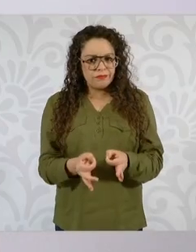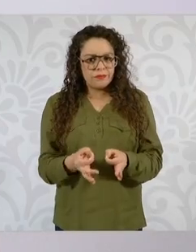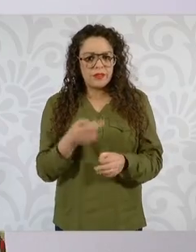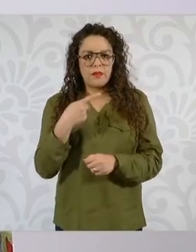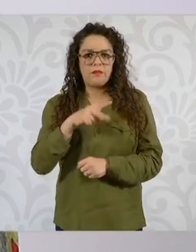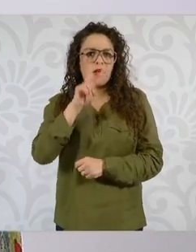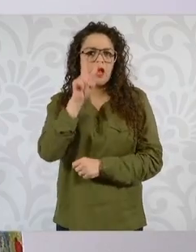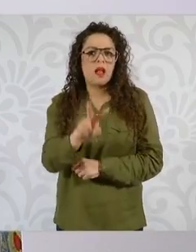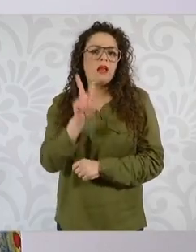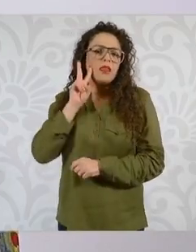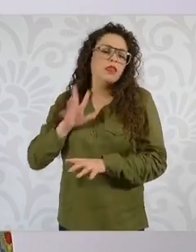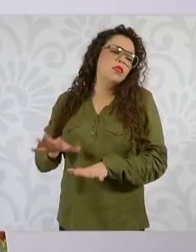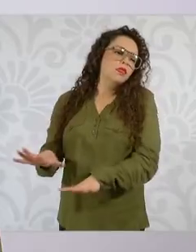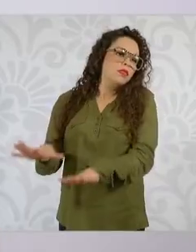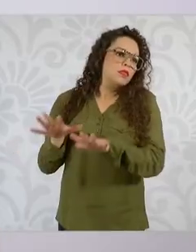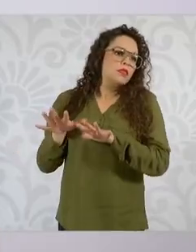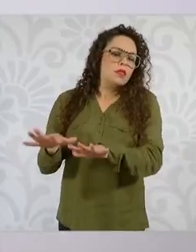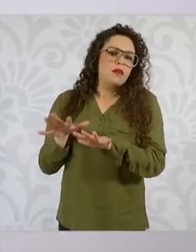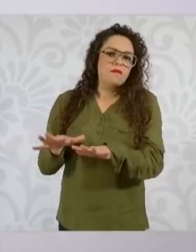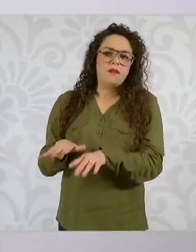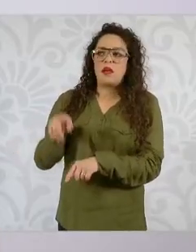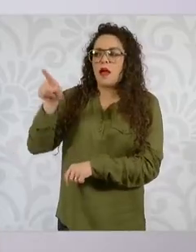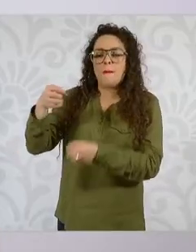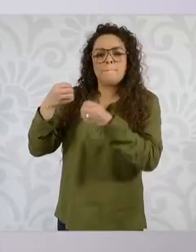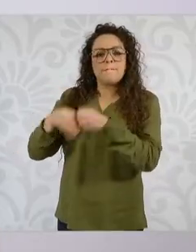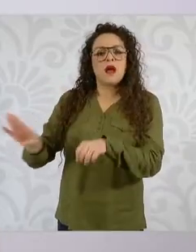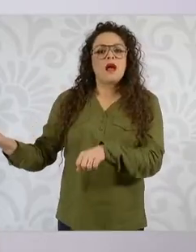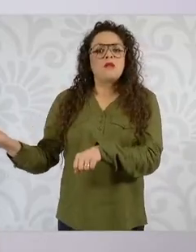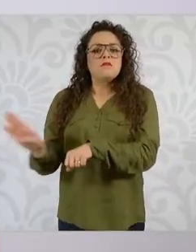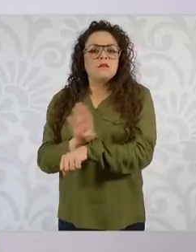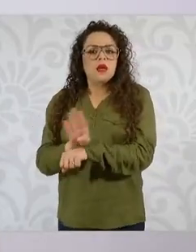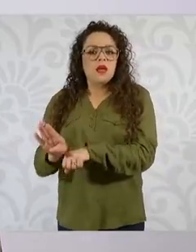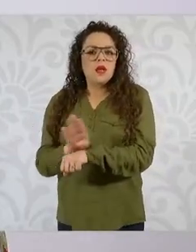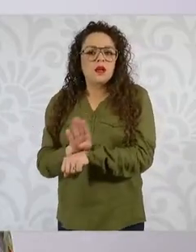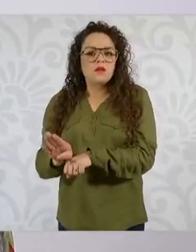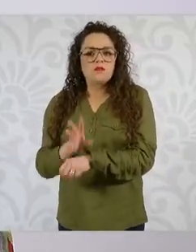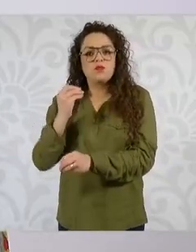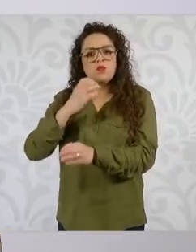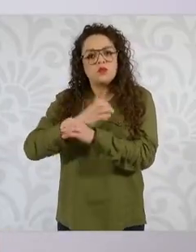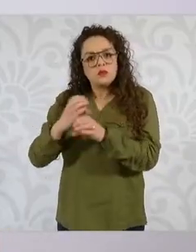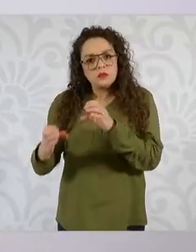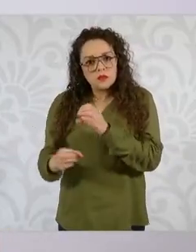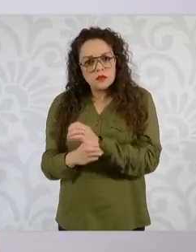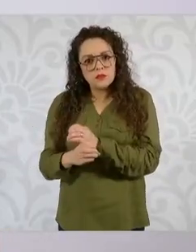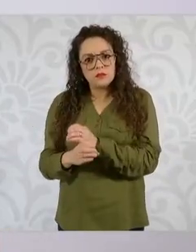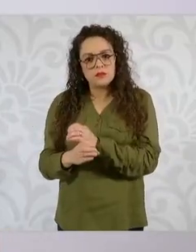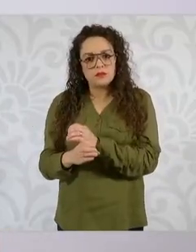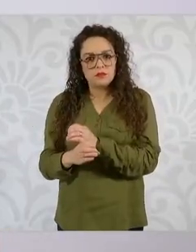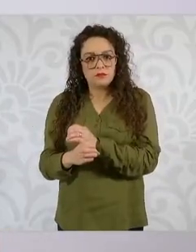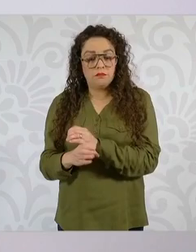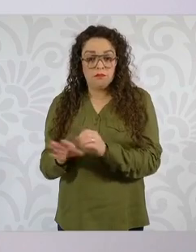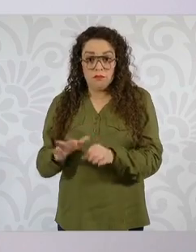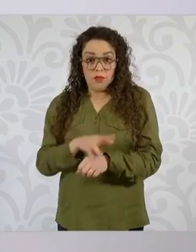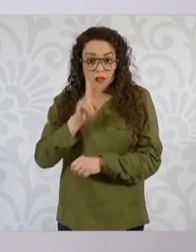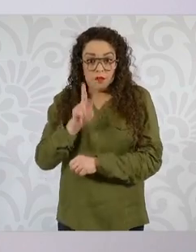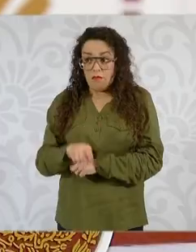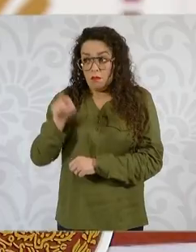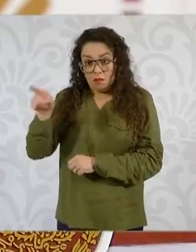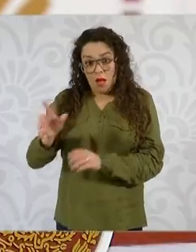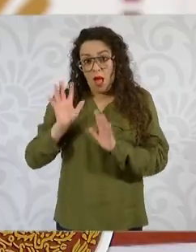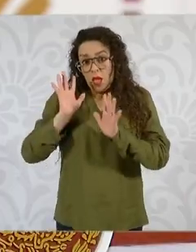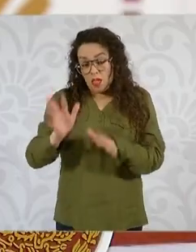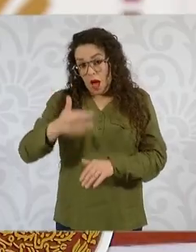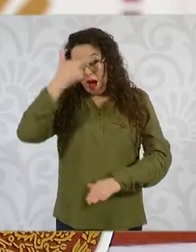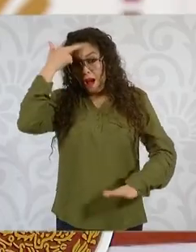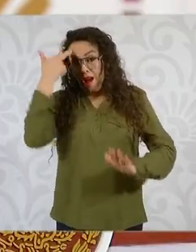de interés, por si no fuera suficiente ya que están desobedeciendo a la propia Constitución,